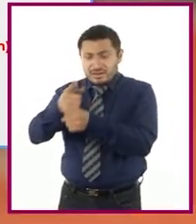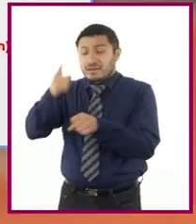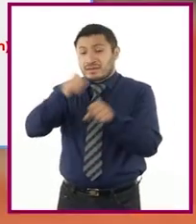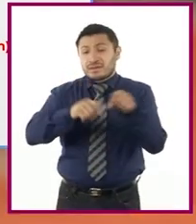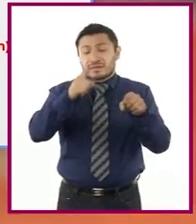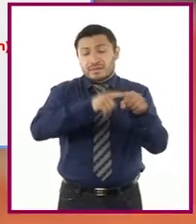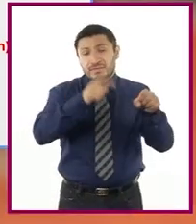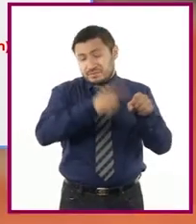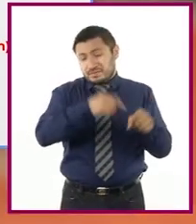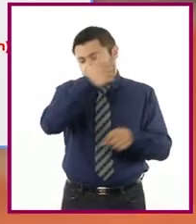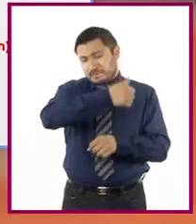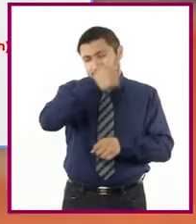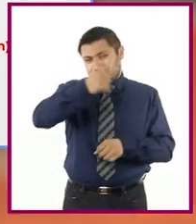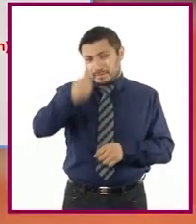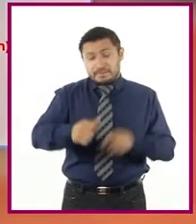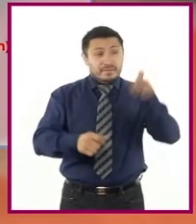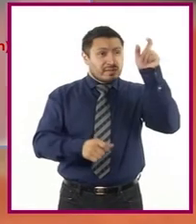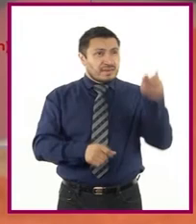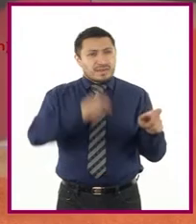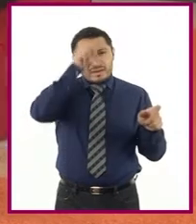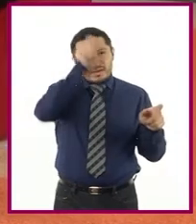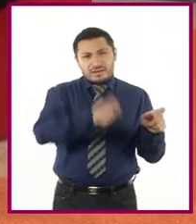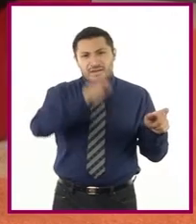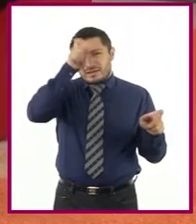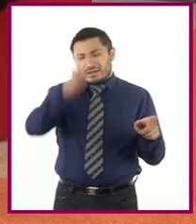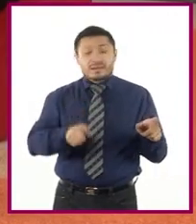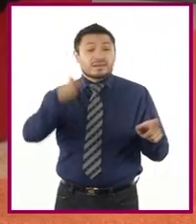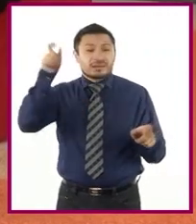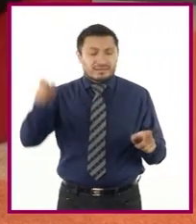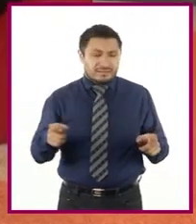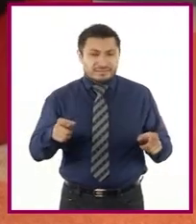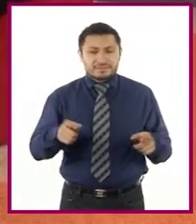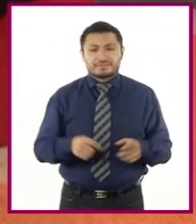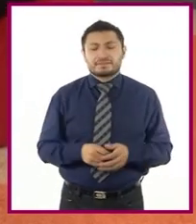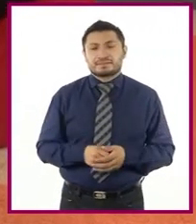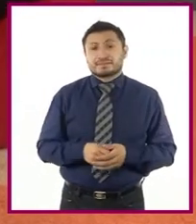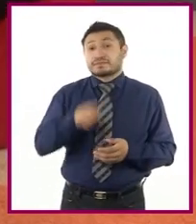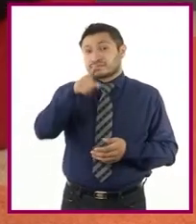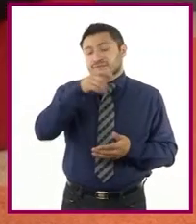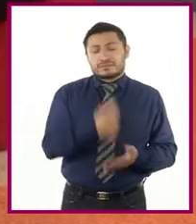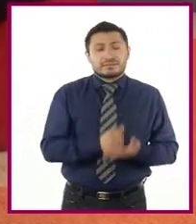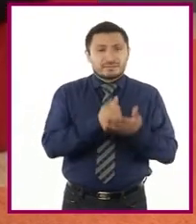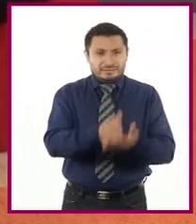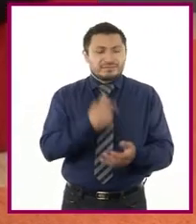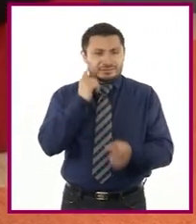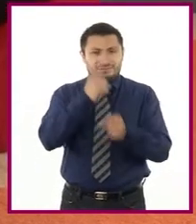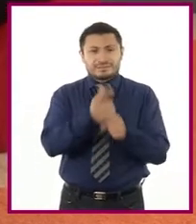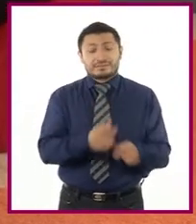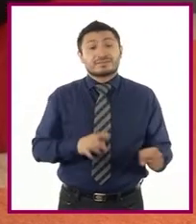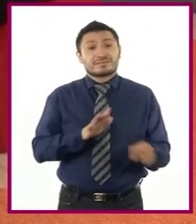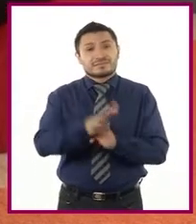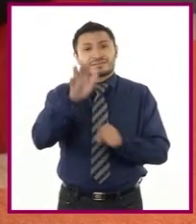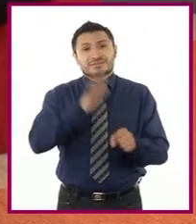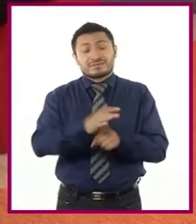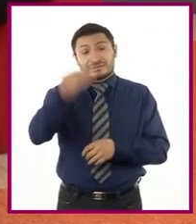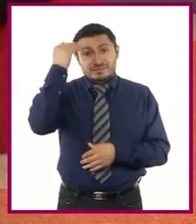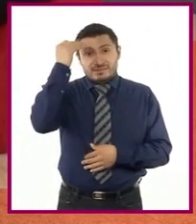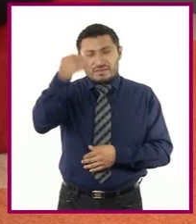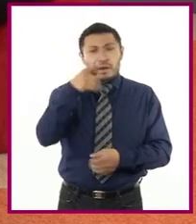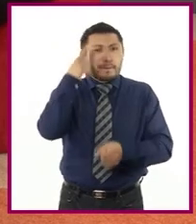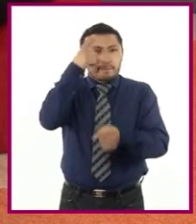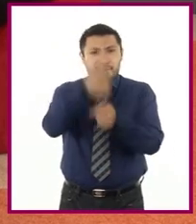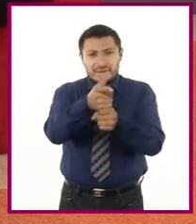que corresponde a la línea de cada elemento. Te ayudará a saber en qué etapa se